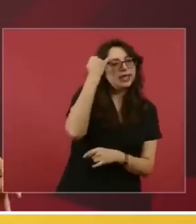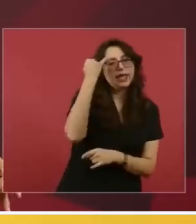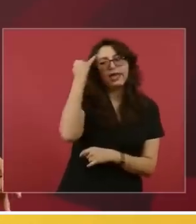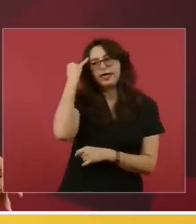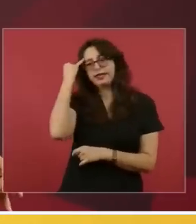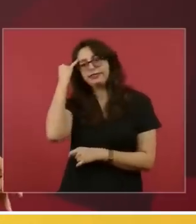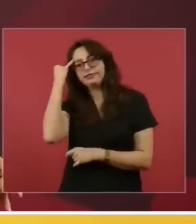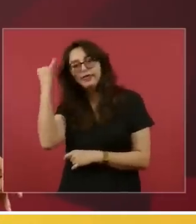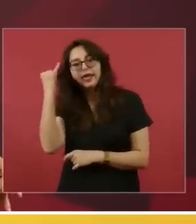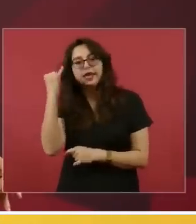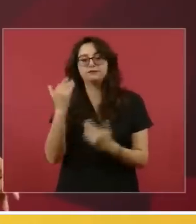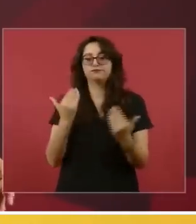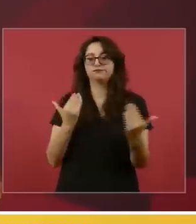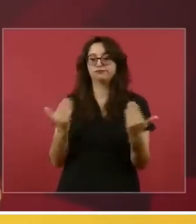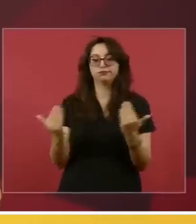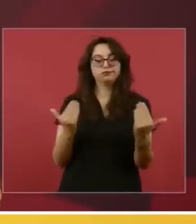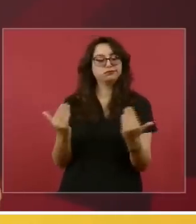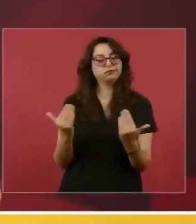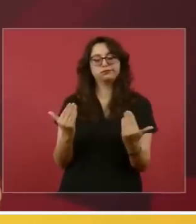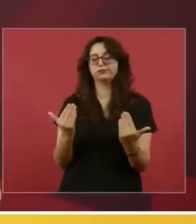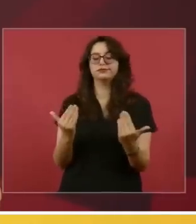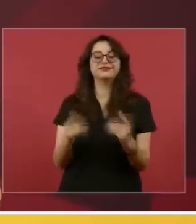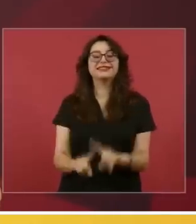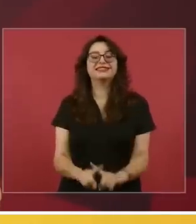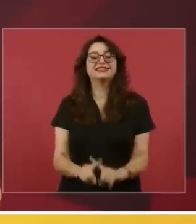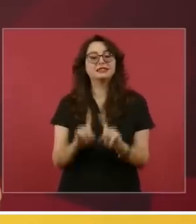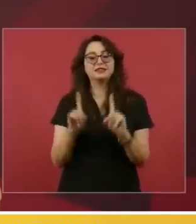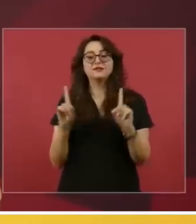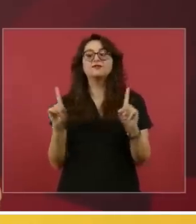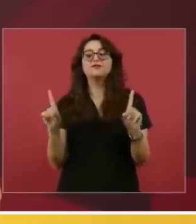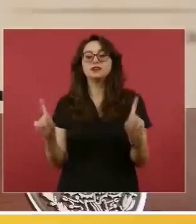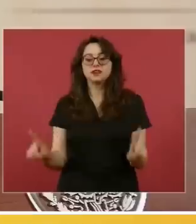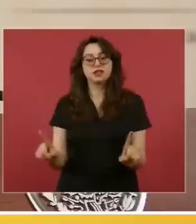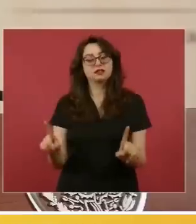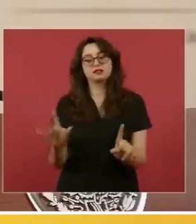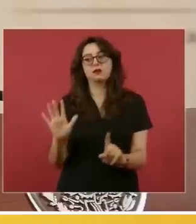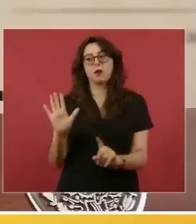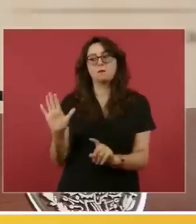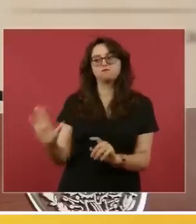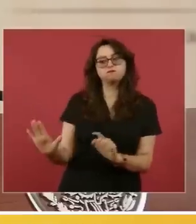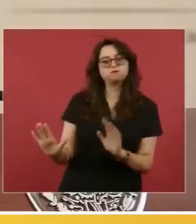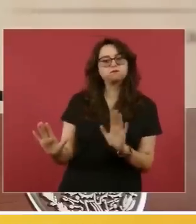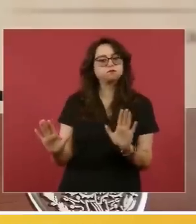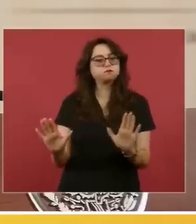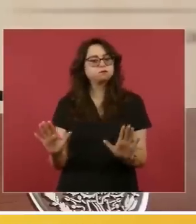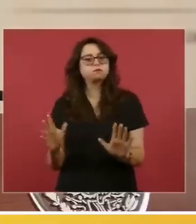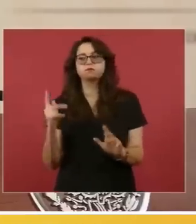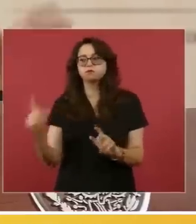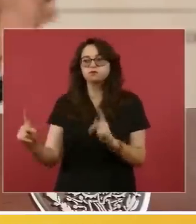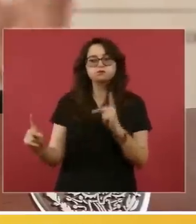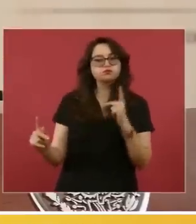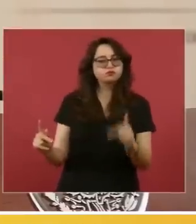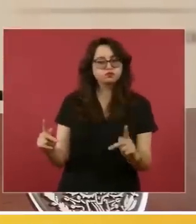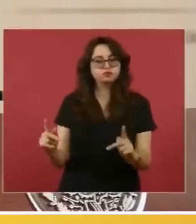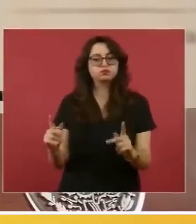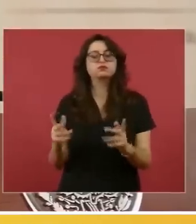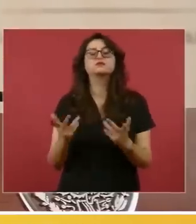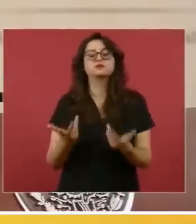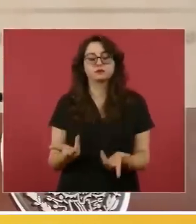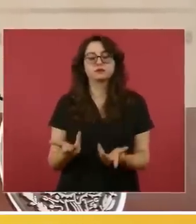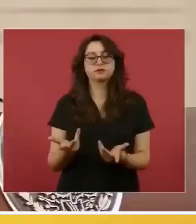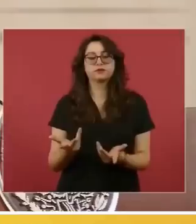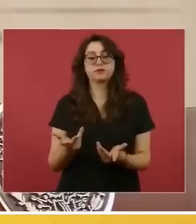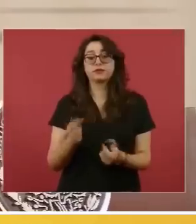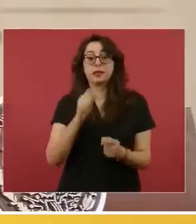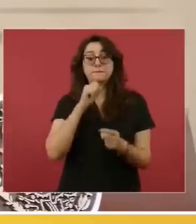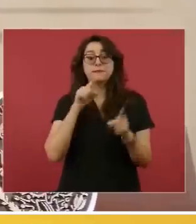y también es un asunto de las dimensiones de